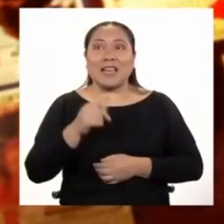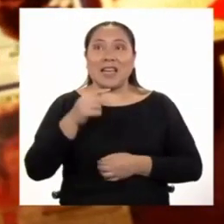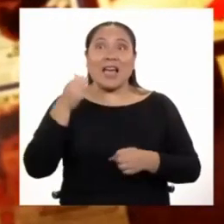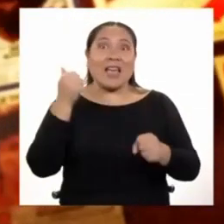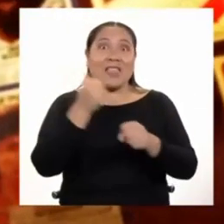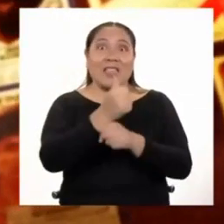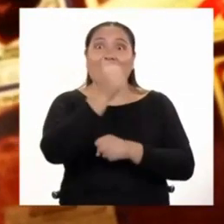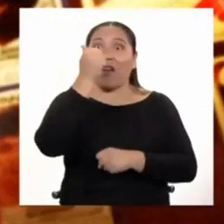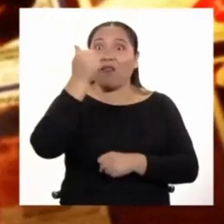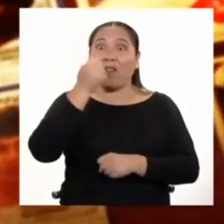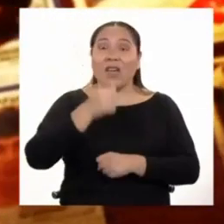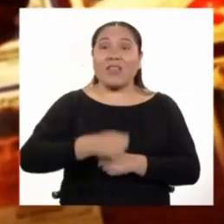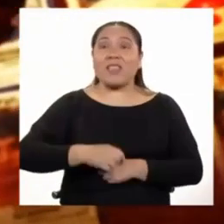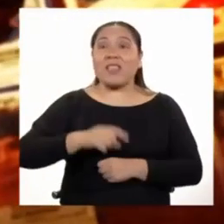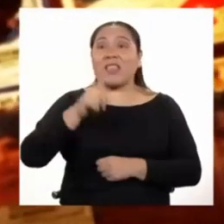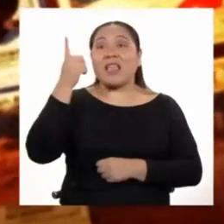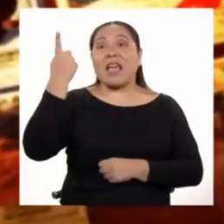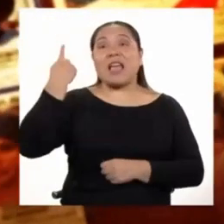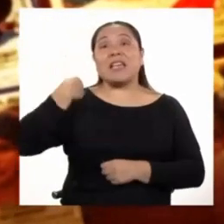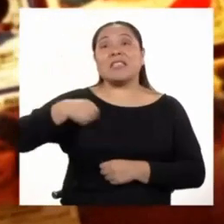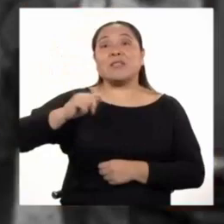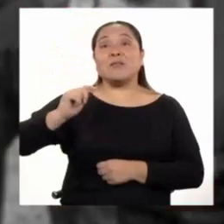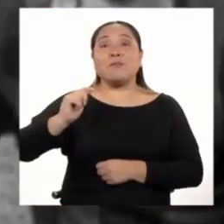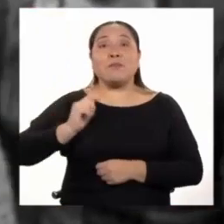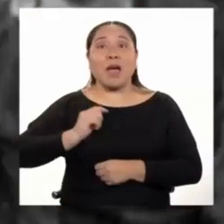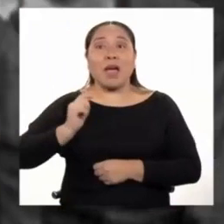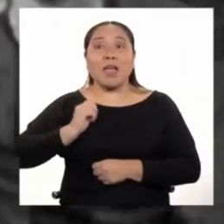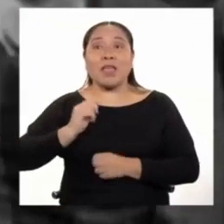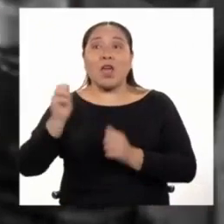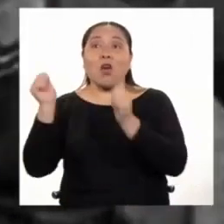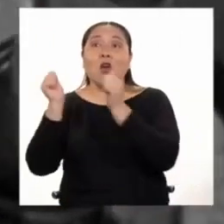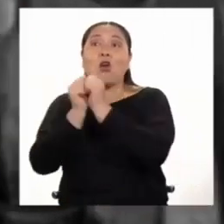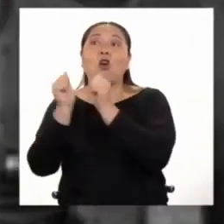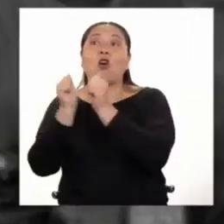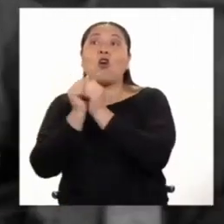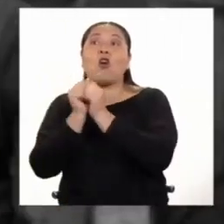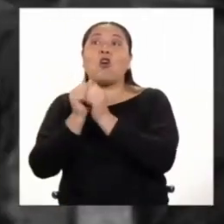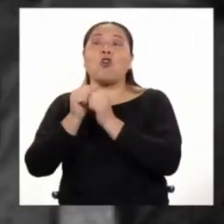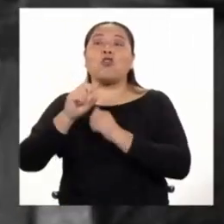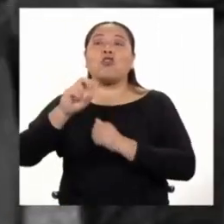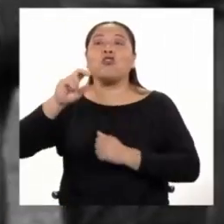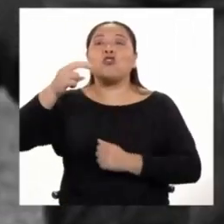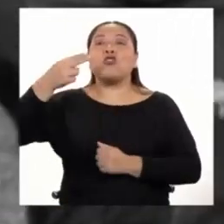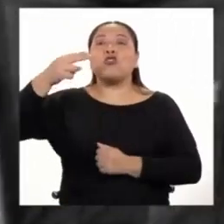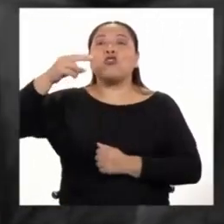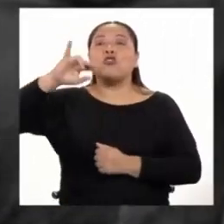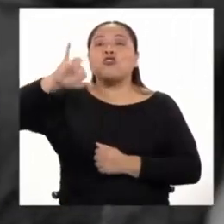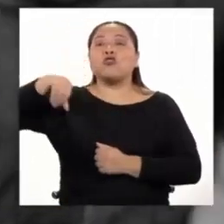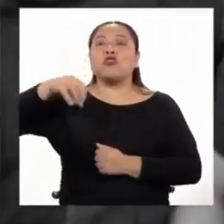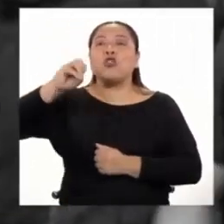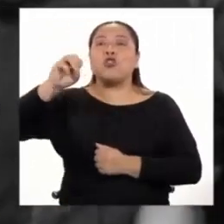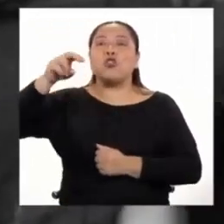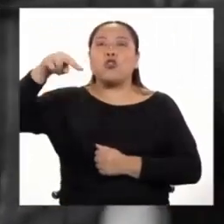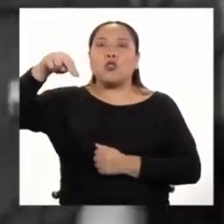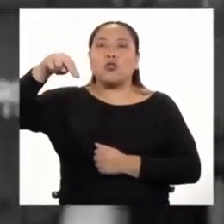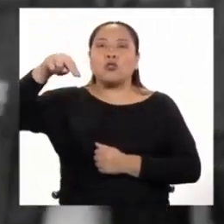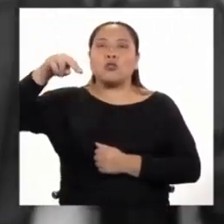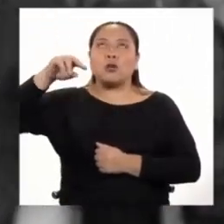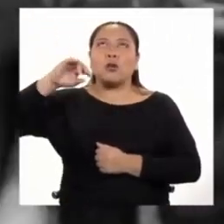con el Barcelona de España al lado del astro holandés Johan Cruyff.